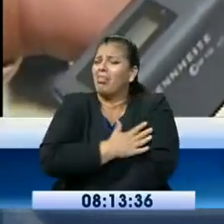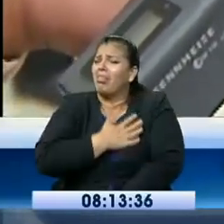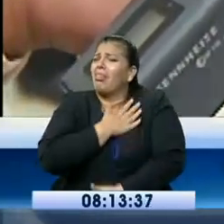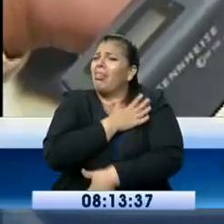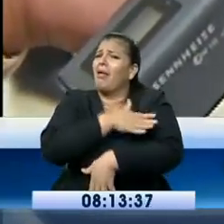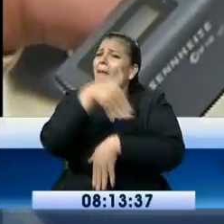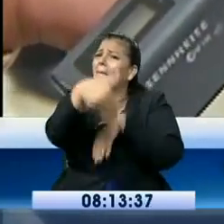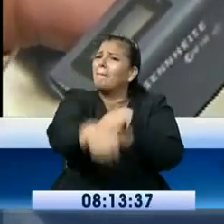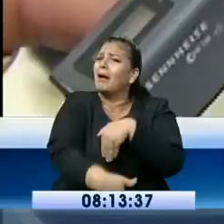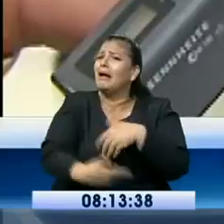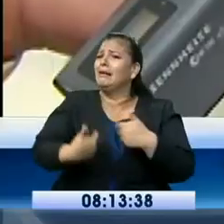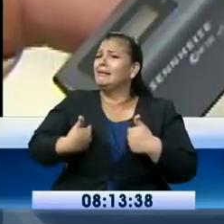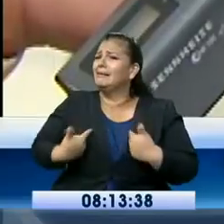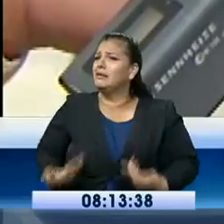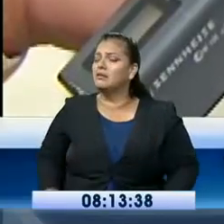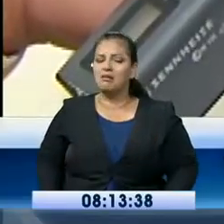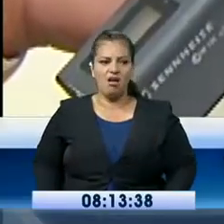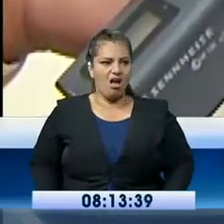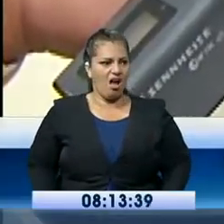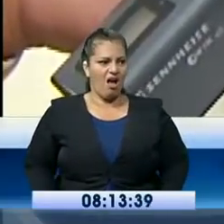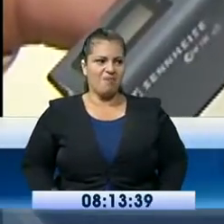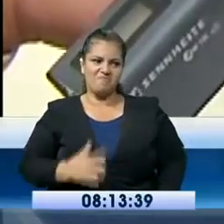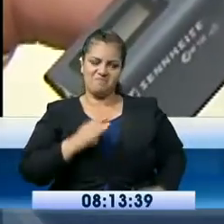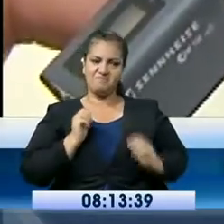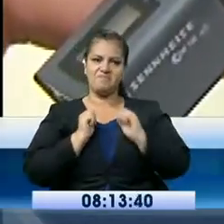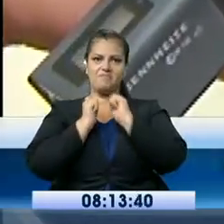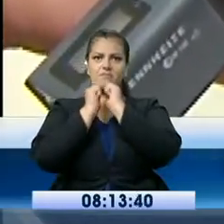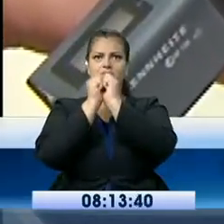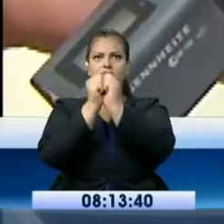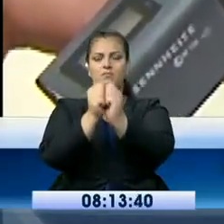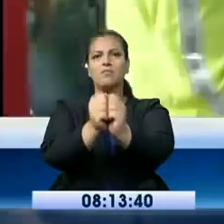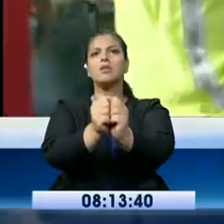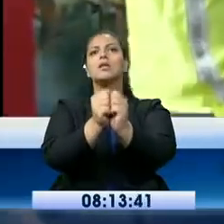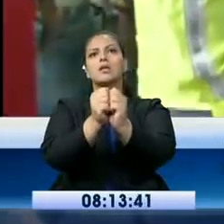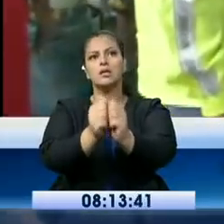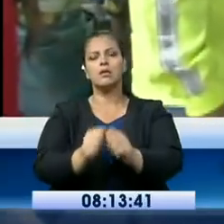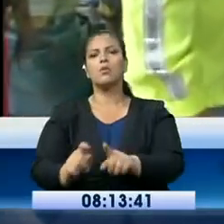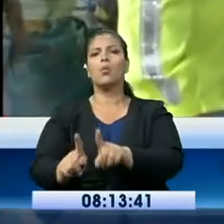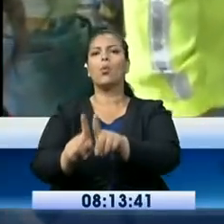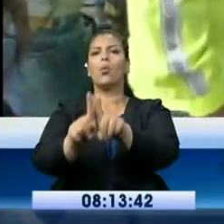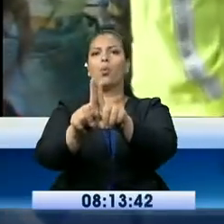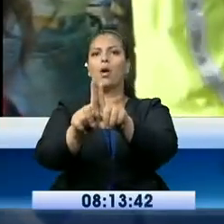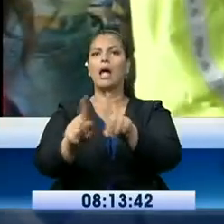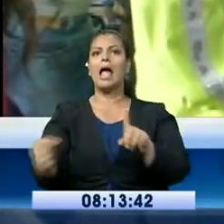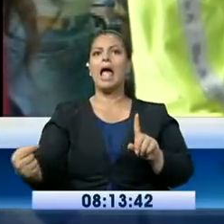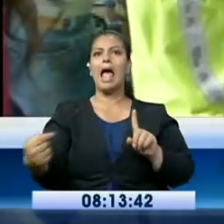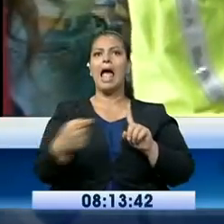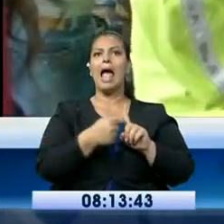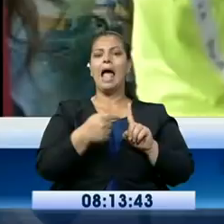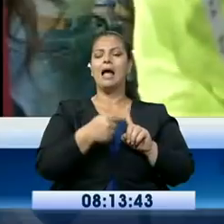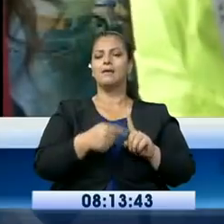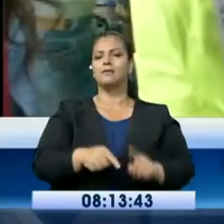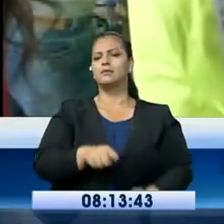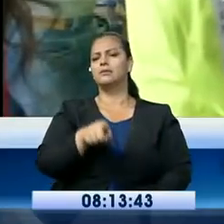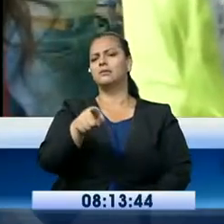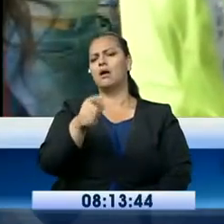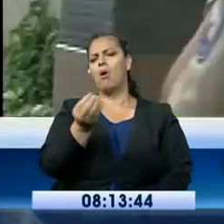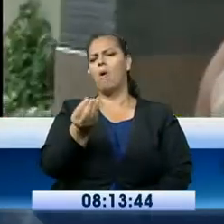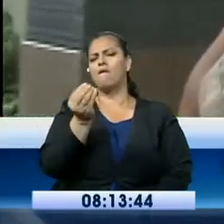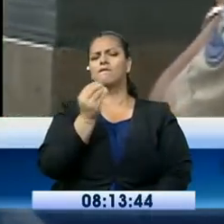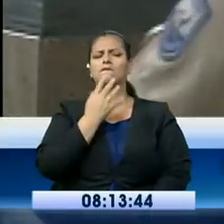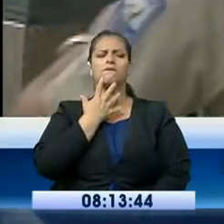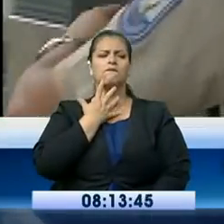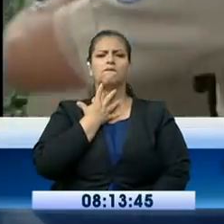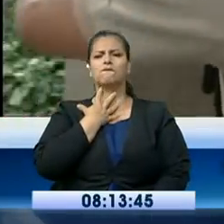le hizo lo mismo o sea con alevosía le tocó sus partes íntimas fue la madre de la menor quien se enfrentó al sujeto y